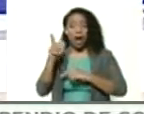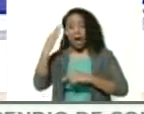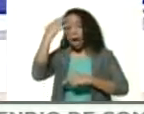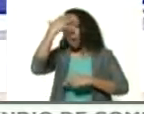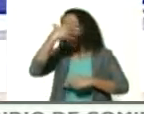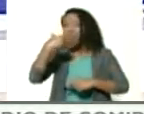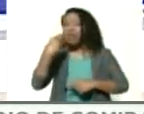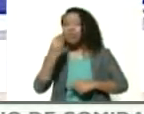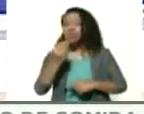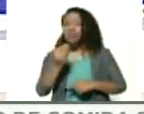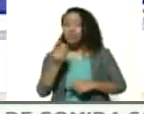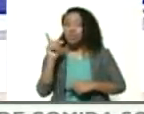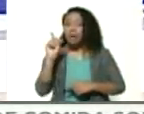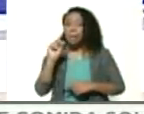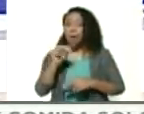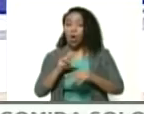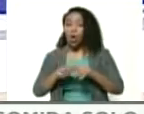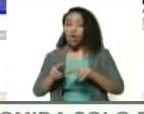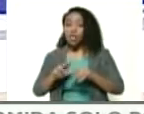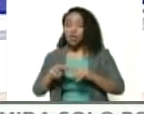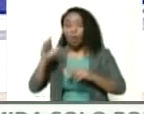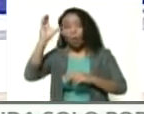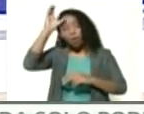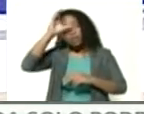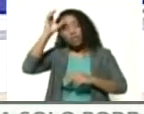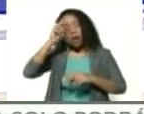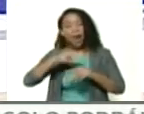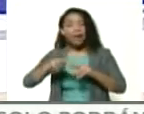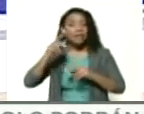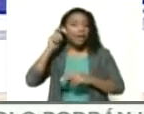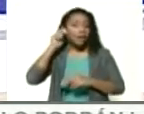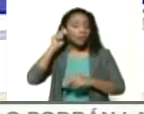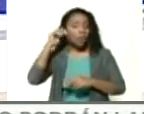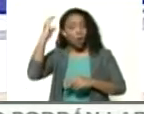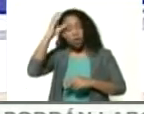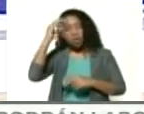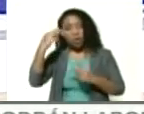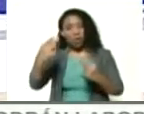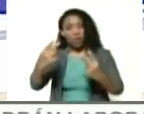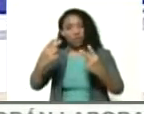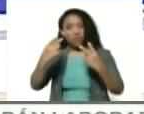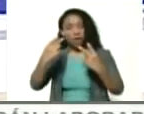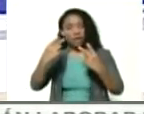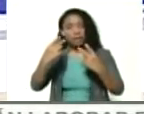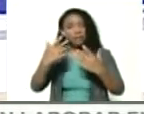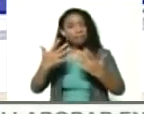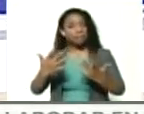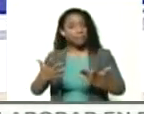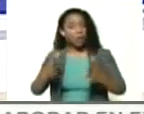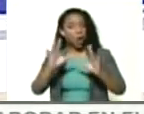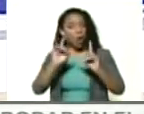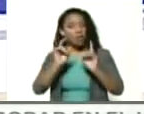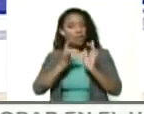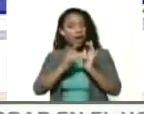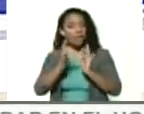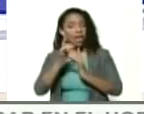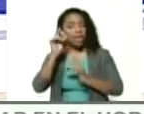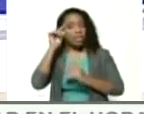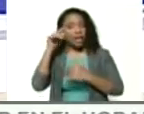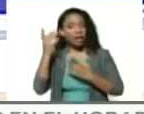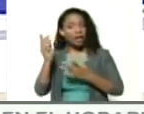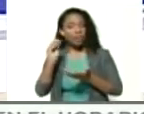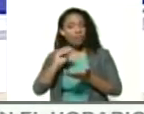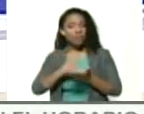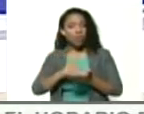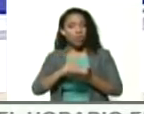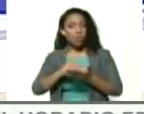juventud, inclusive a los niños de gran conciencia, a las niñas de gran conciencia que nos ven, que el 11 de abril es el día que se monta la